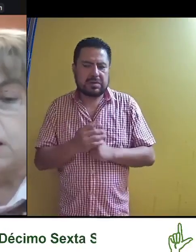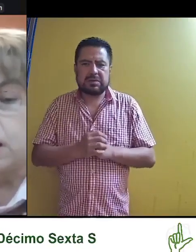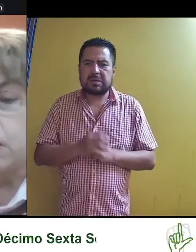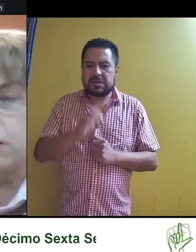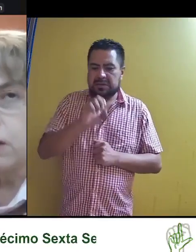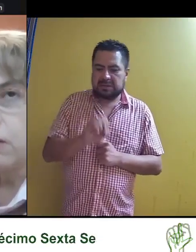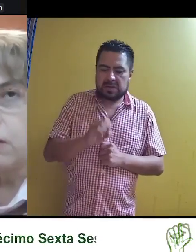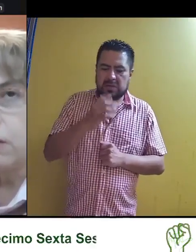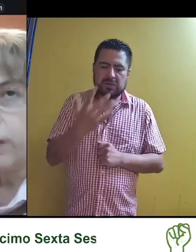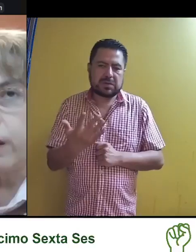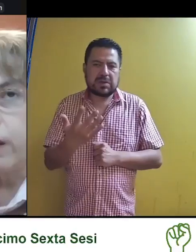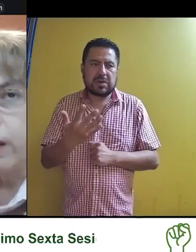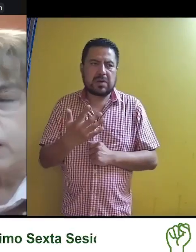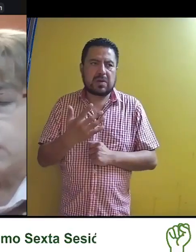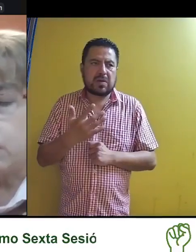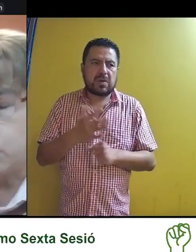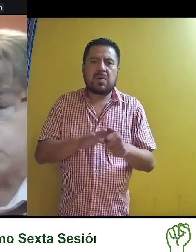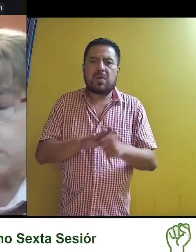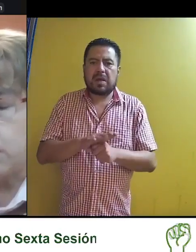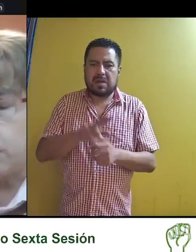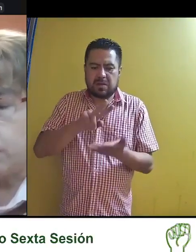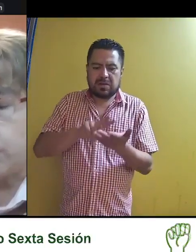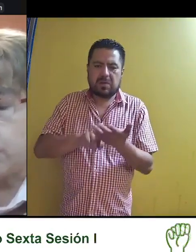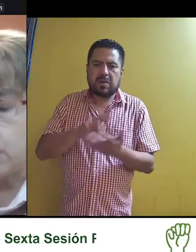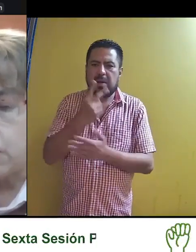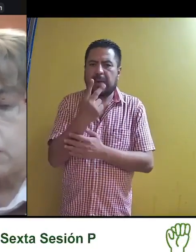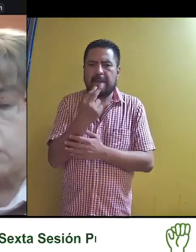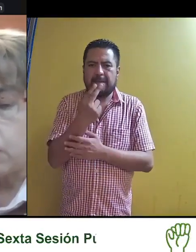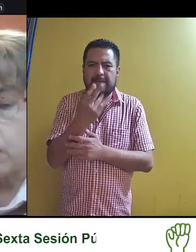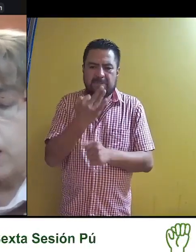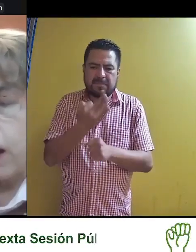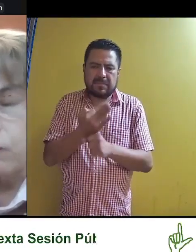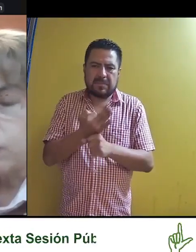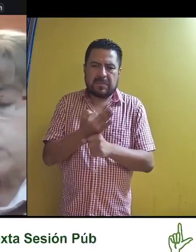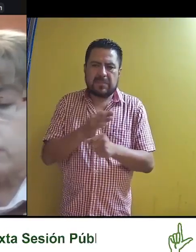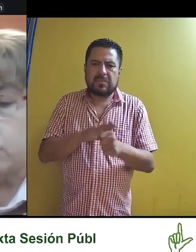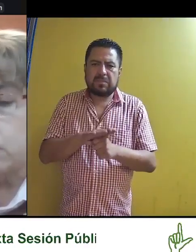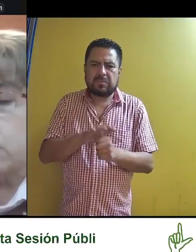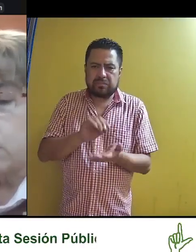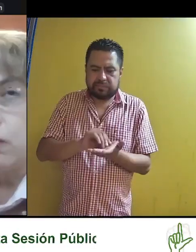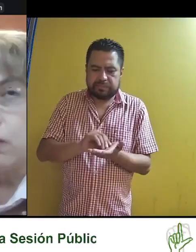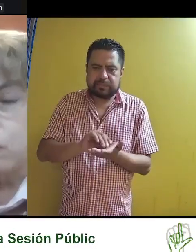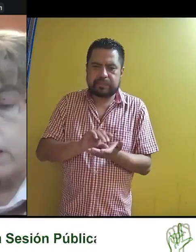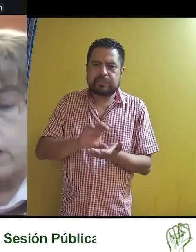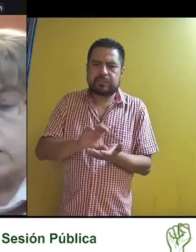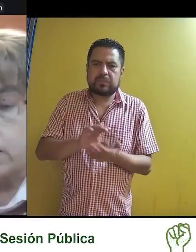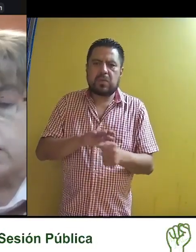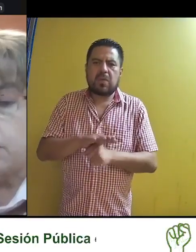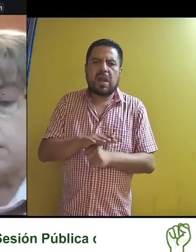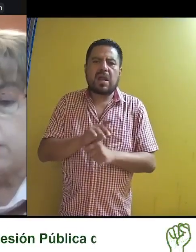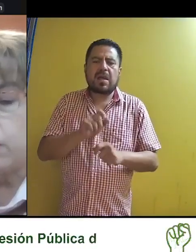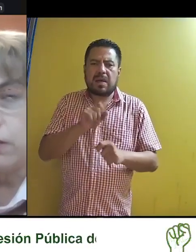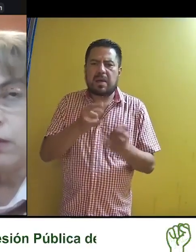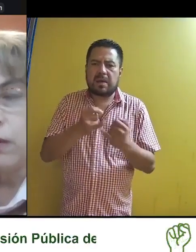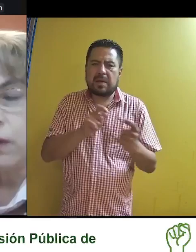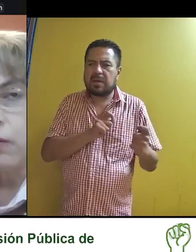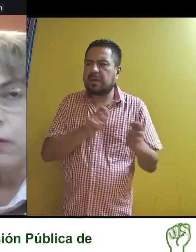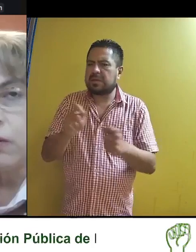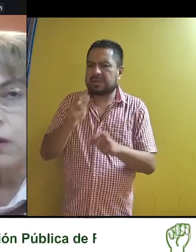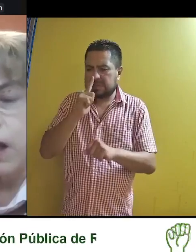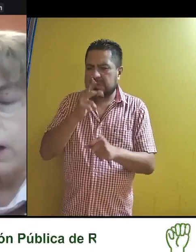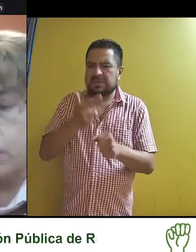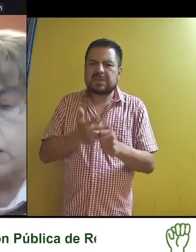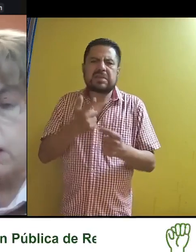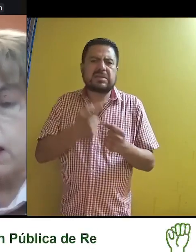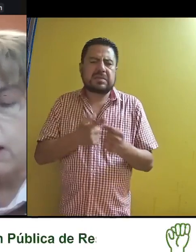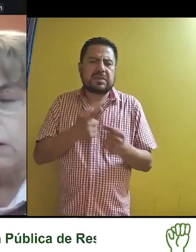y 05 del 2025 acumulados, los cuales también fueron turnados a